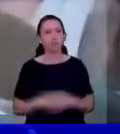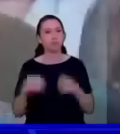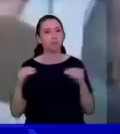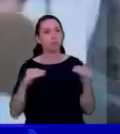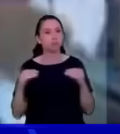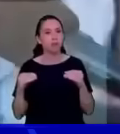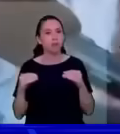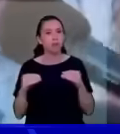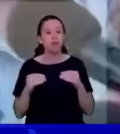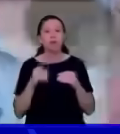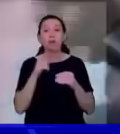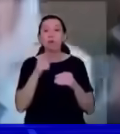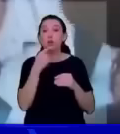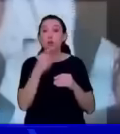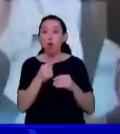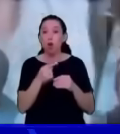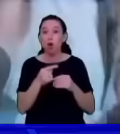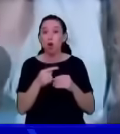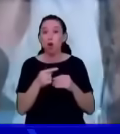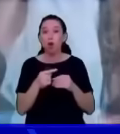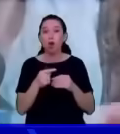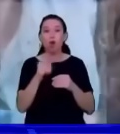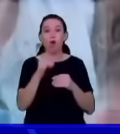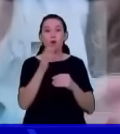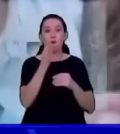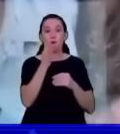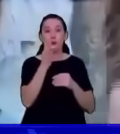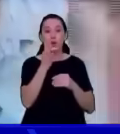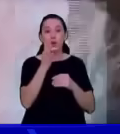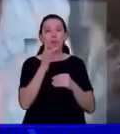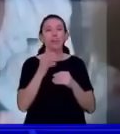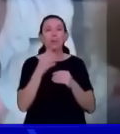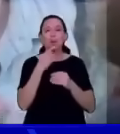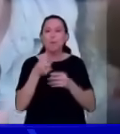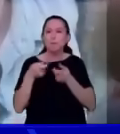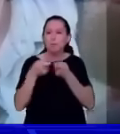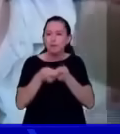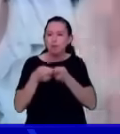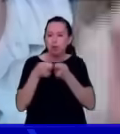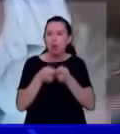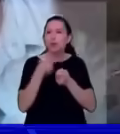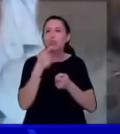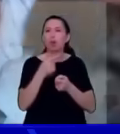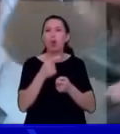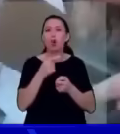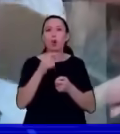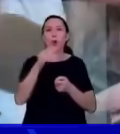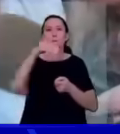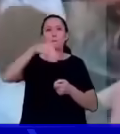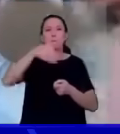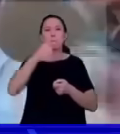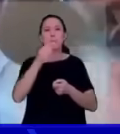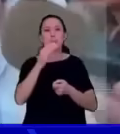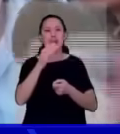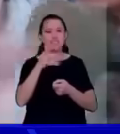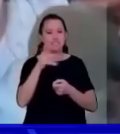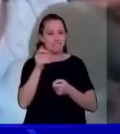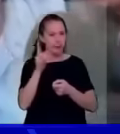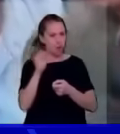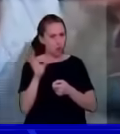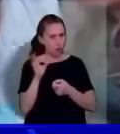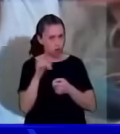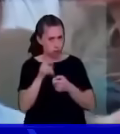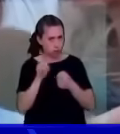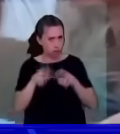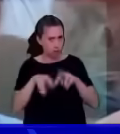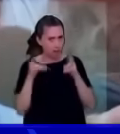el veedor Fraschini le dijo que había recibido presiones, incluso nombró a González Machado expresidente de Junasa. ¿Se entiende que eso debe ser